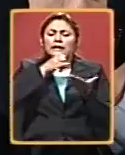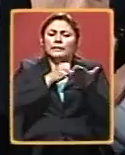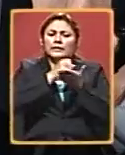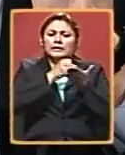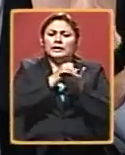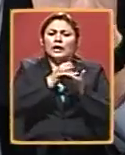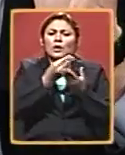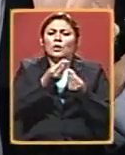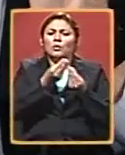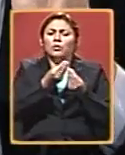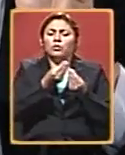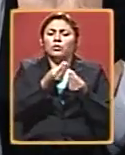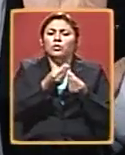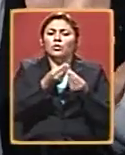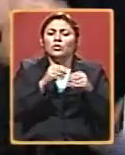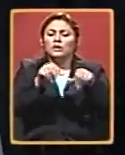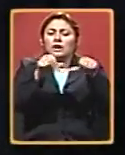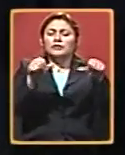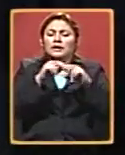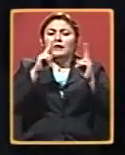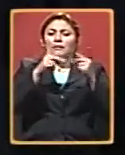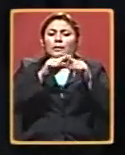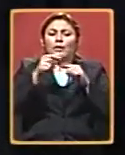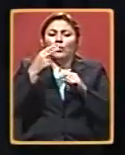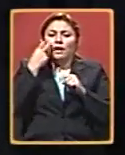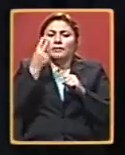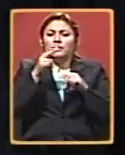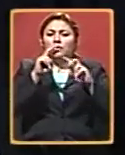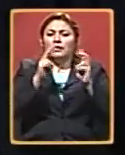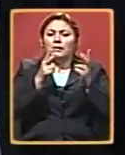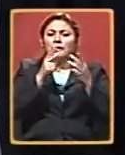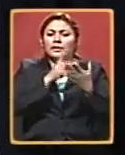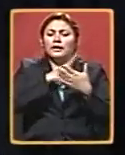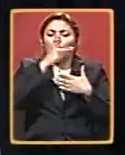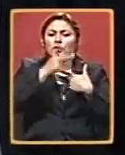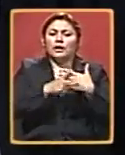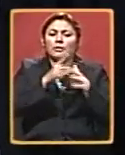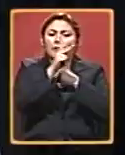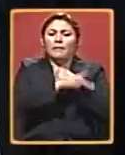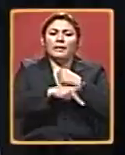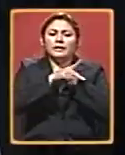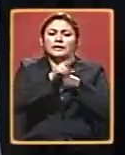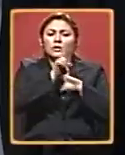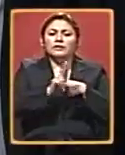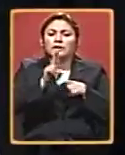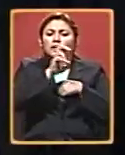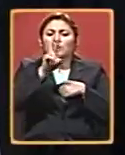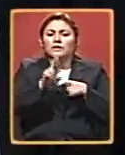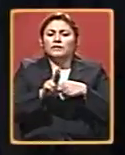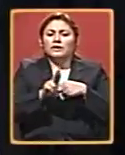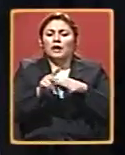en muchos ámbitos, pero ha mirado el tema del programa País de la Universidad de Costa Rica.